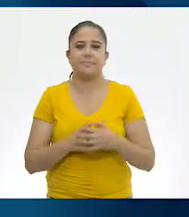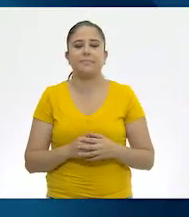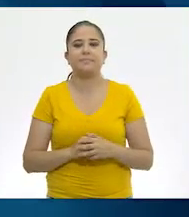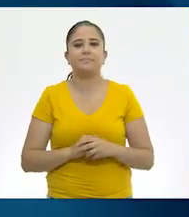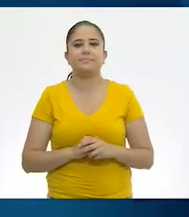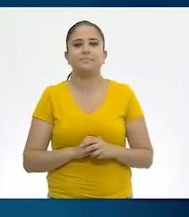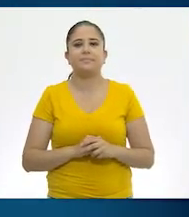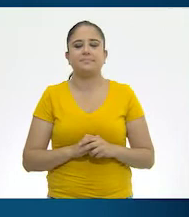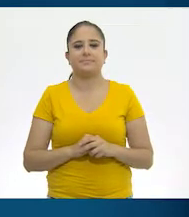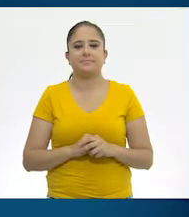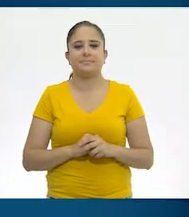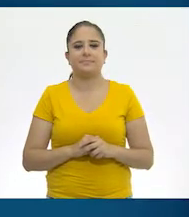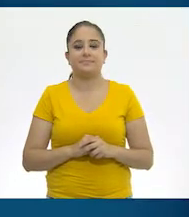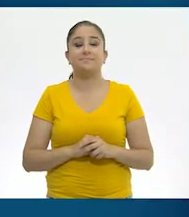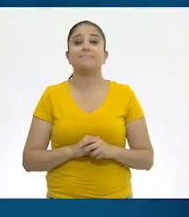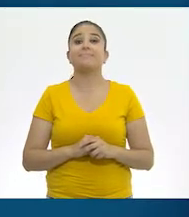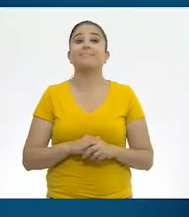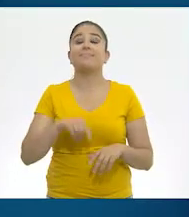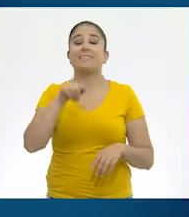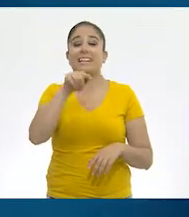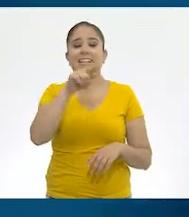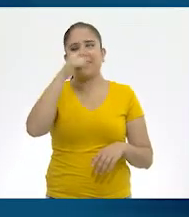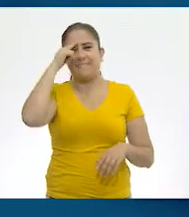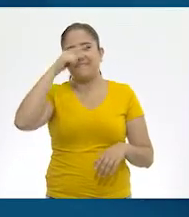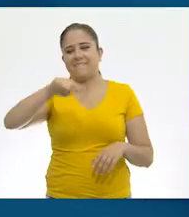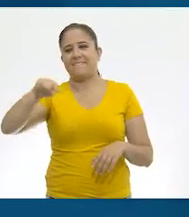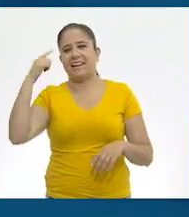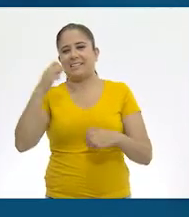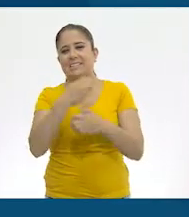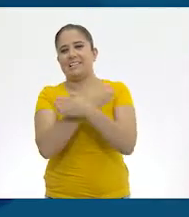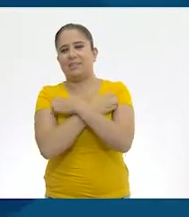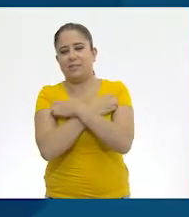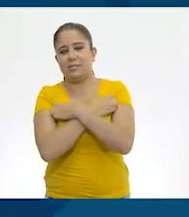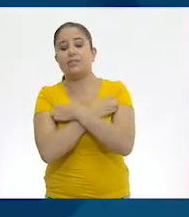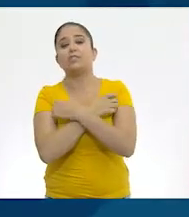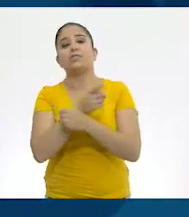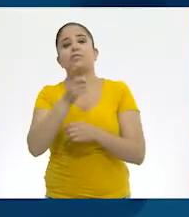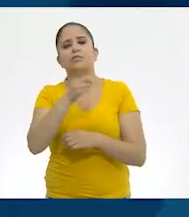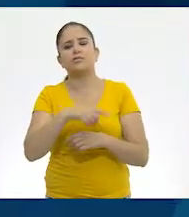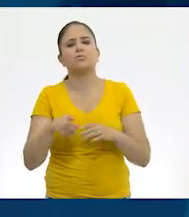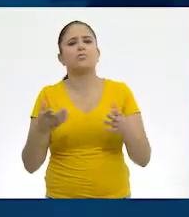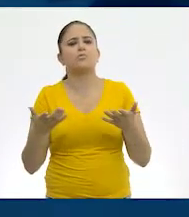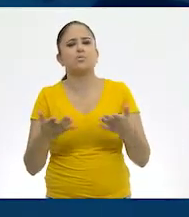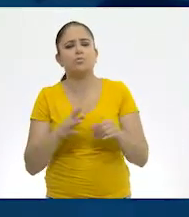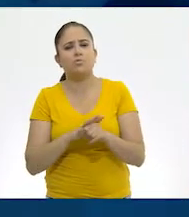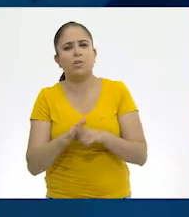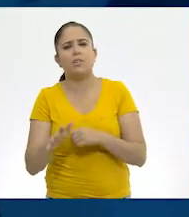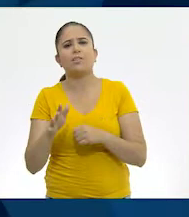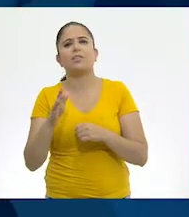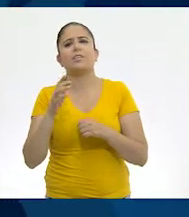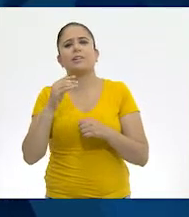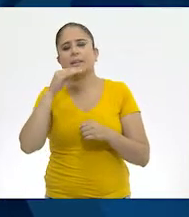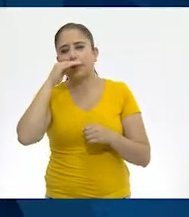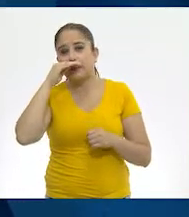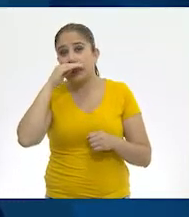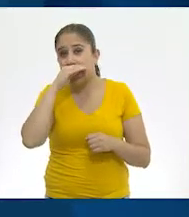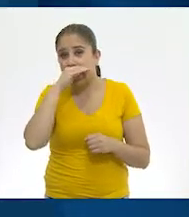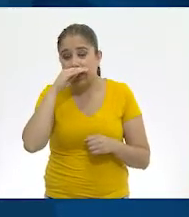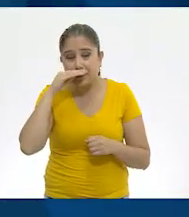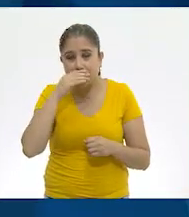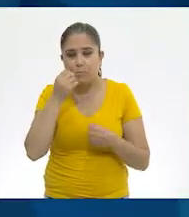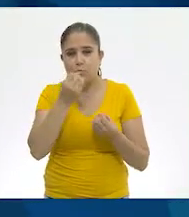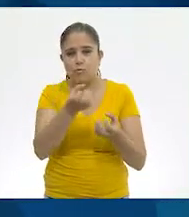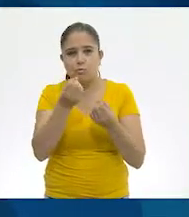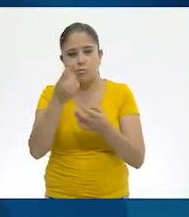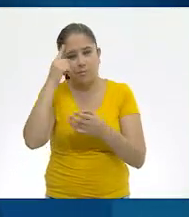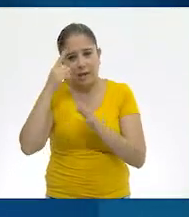Rezago educativo. Ay, esa es muy fácil, maestra. Con la gratuidad y